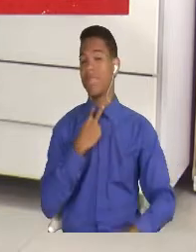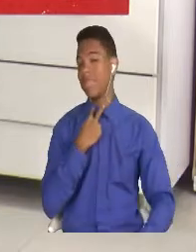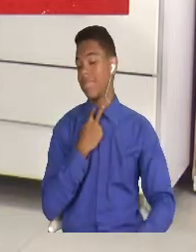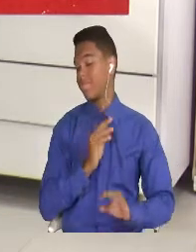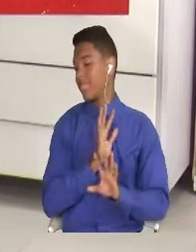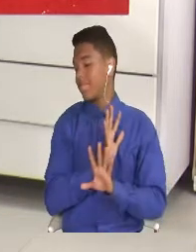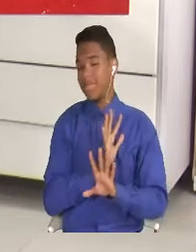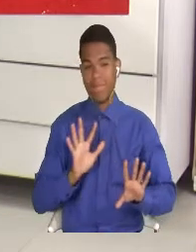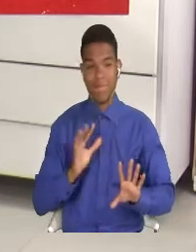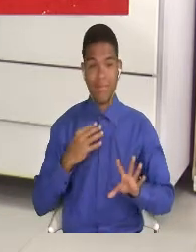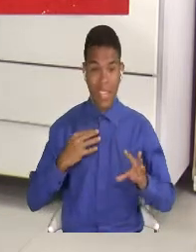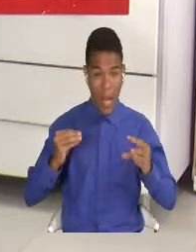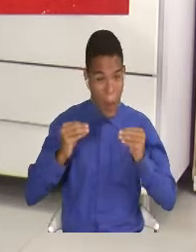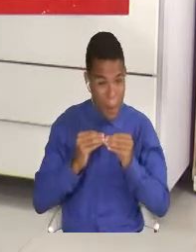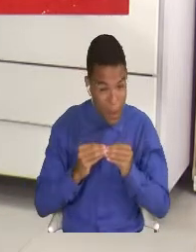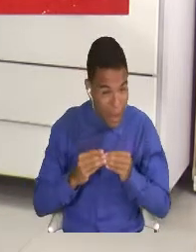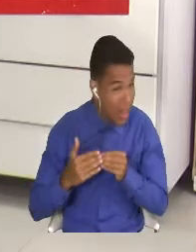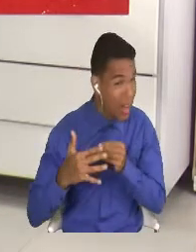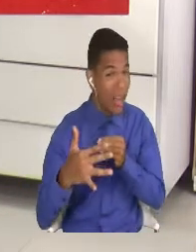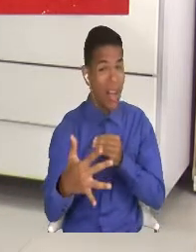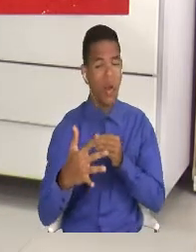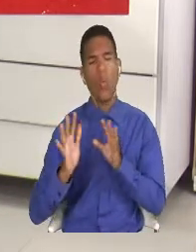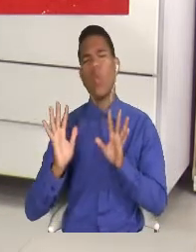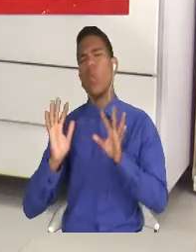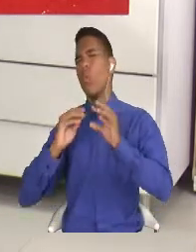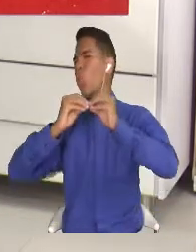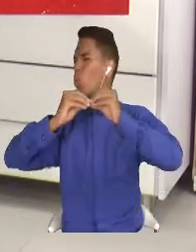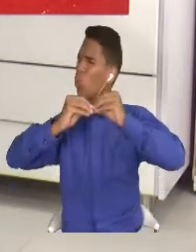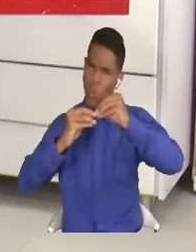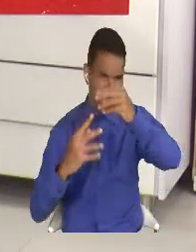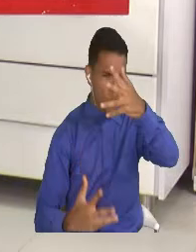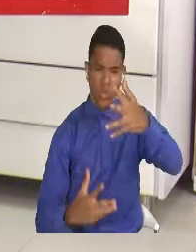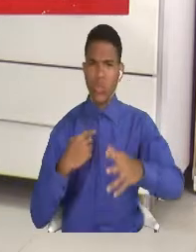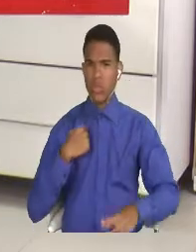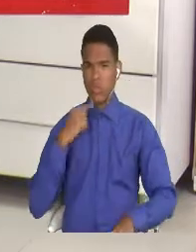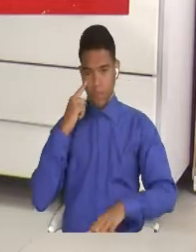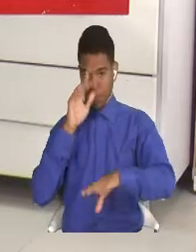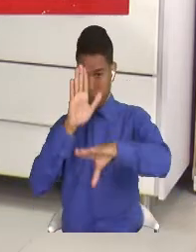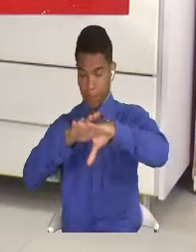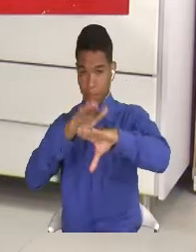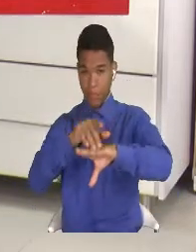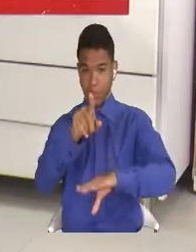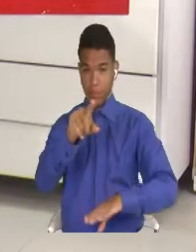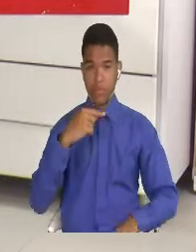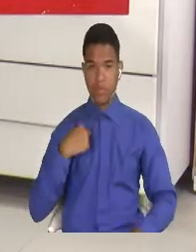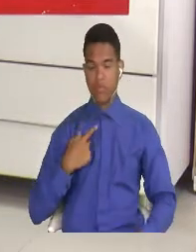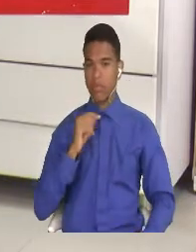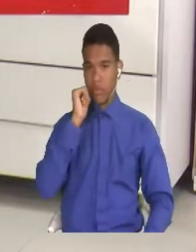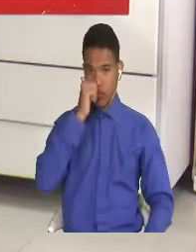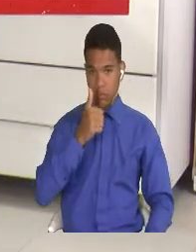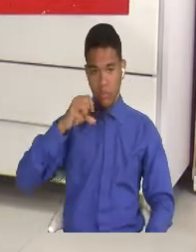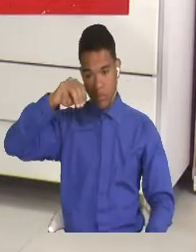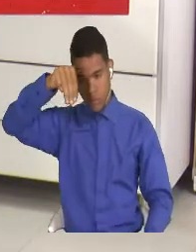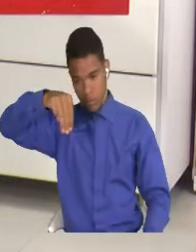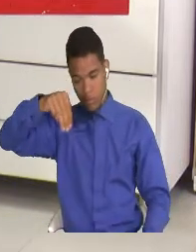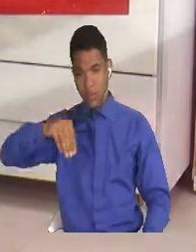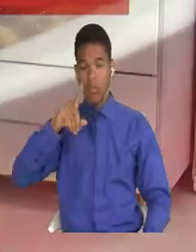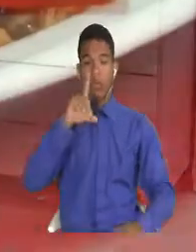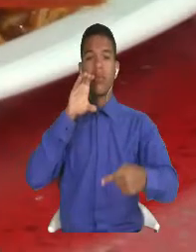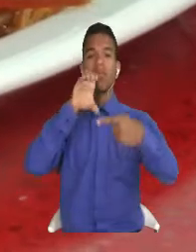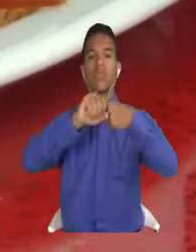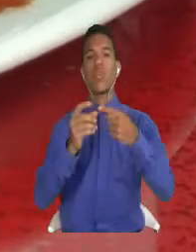Si diera para más, créanme que hiciéramos infinidad de cosas. De cosas, sí, señor. Pero recuerden, queridos televidentes, que nosotros mañana martes tendremos una cita